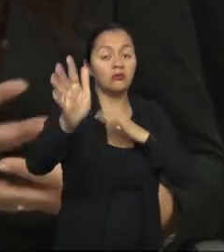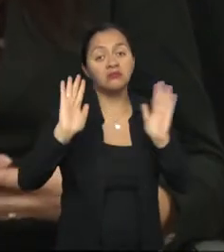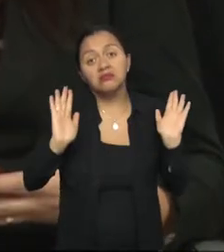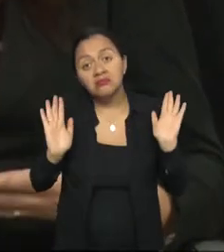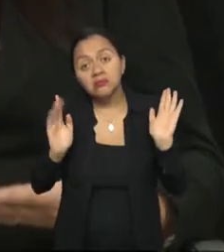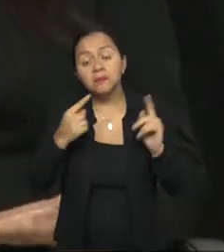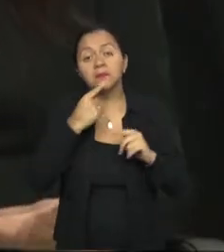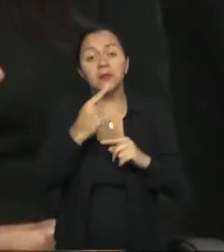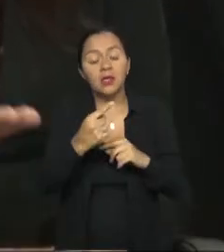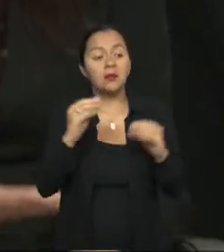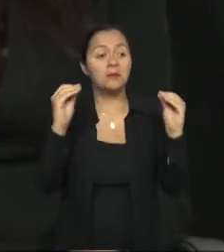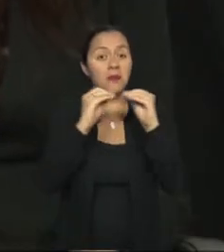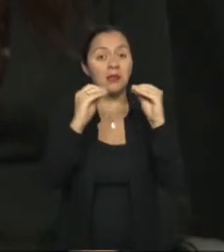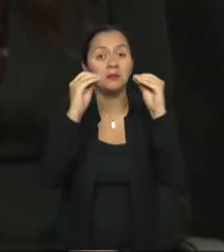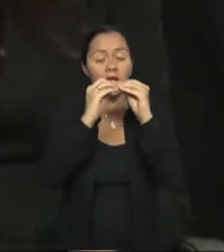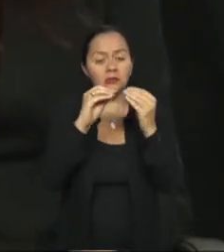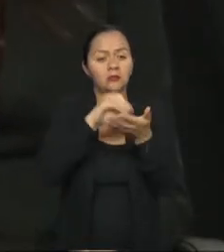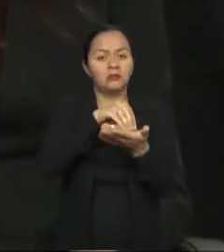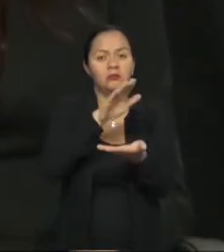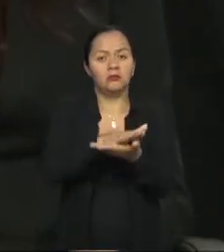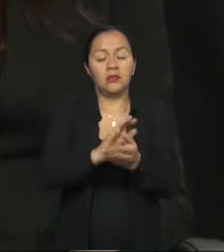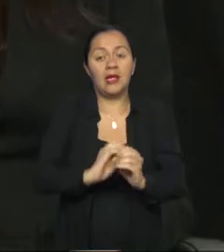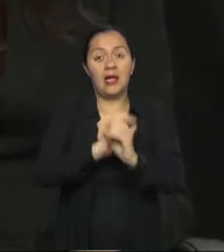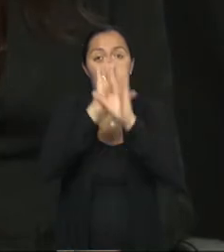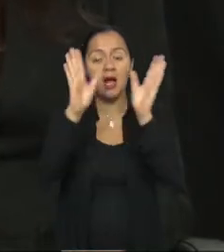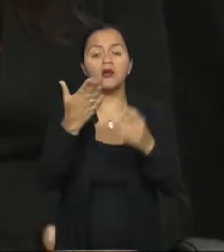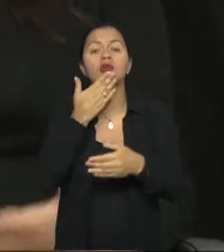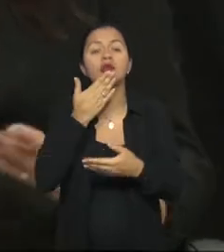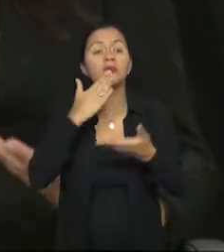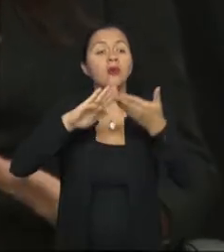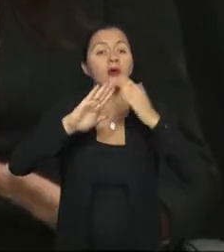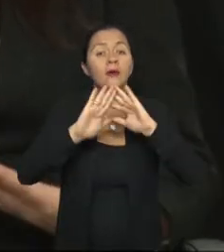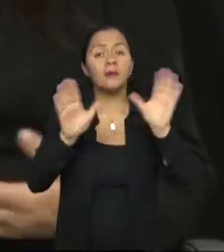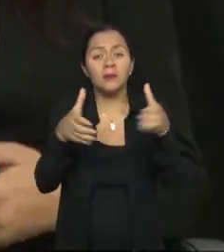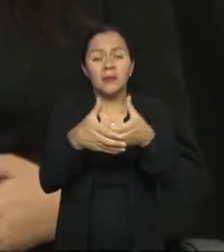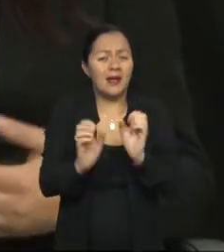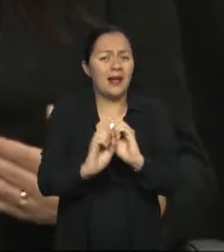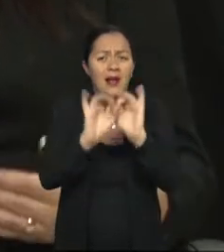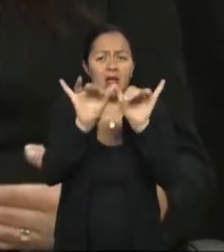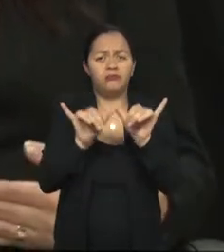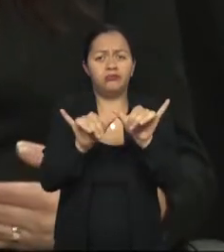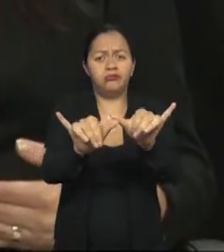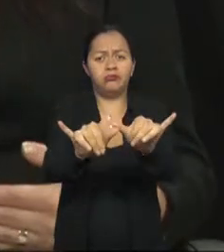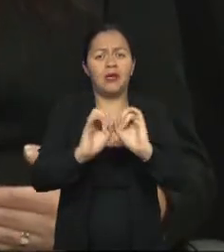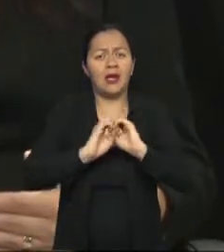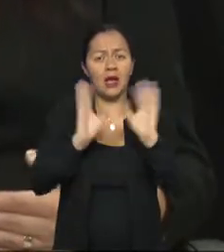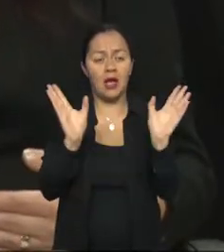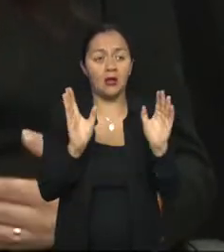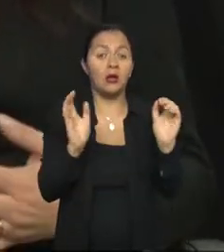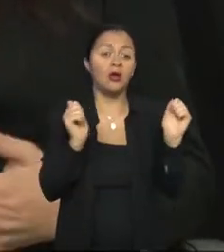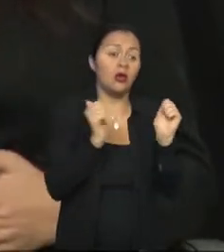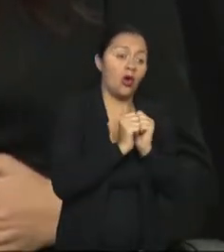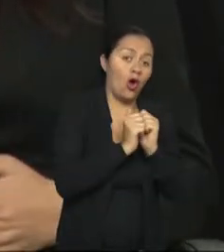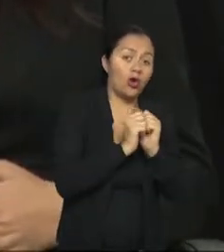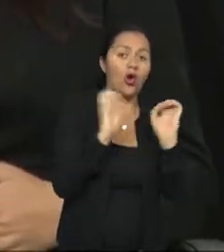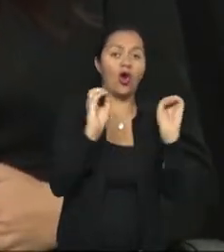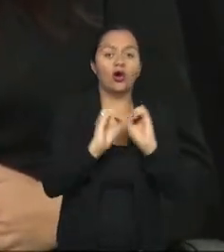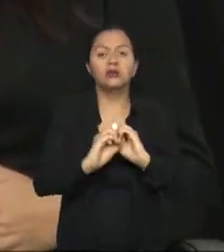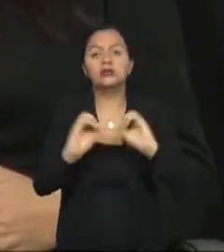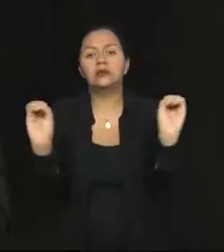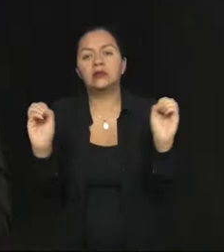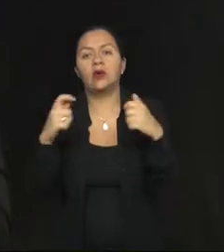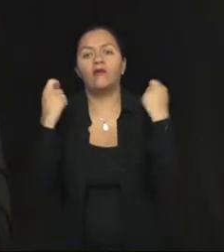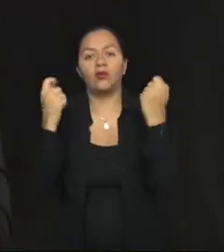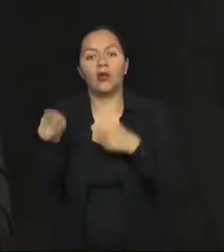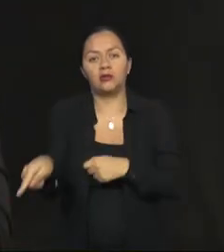dejaste comprometidos y dejaste algo instaurado en una comunidad, eso va a continuar con o sin la ONG presente.